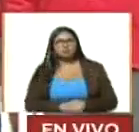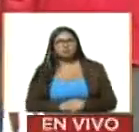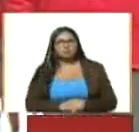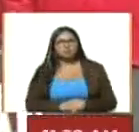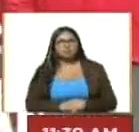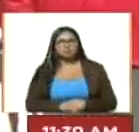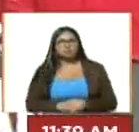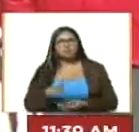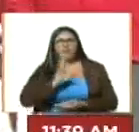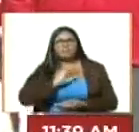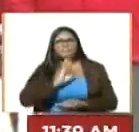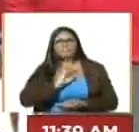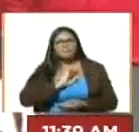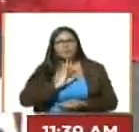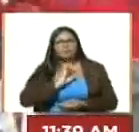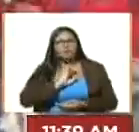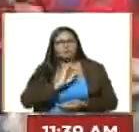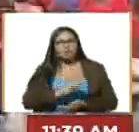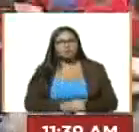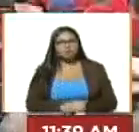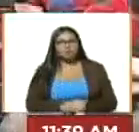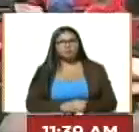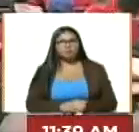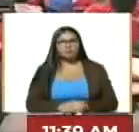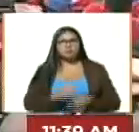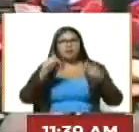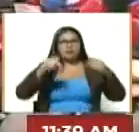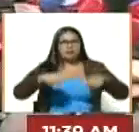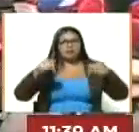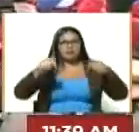a un hijo de esta tierra.